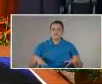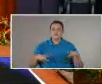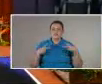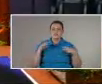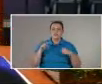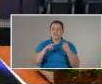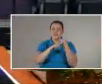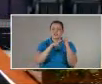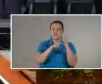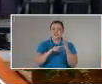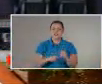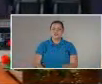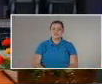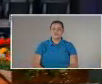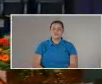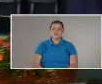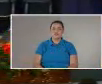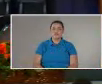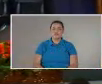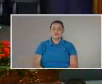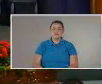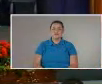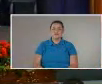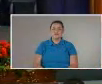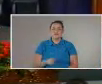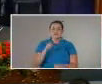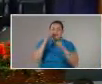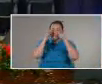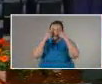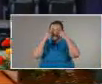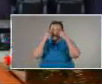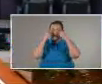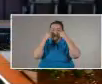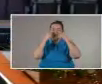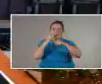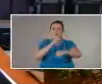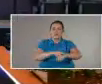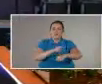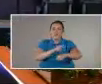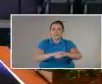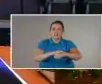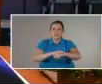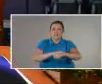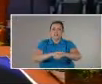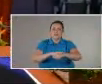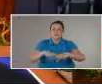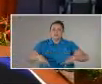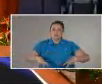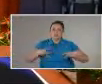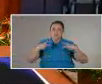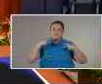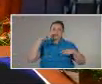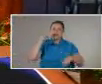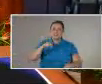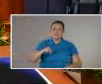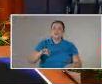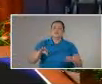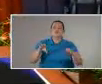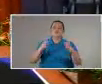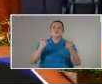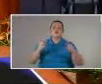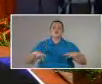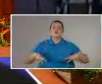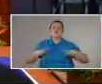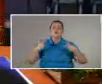situación y está precisamente en la condición del llanto, en un tiempo de enfrentar esto. Pero ¿cómo lo